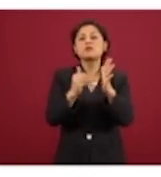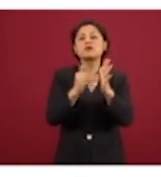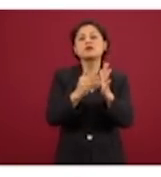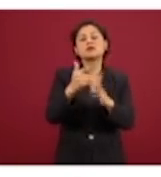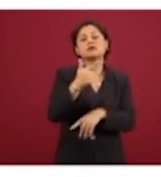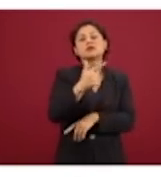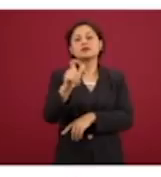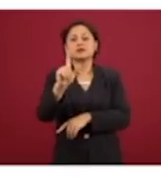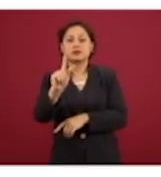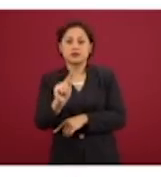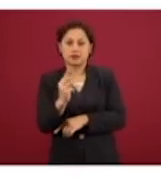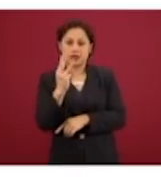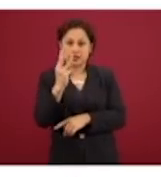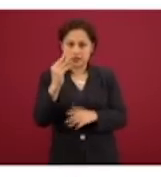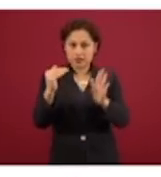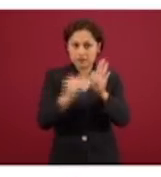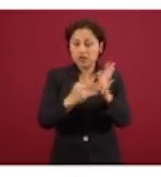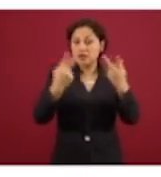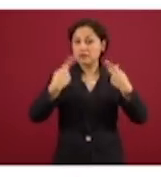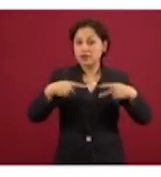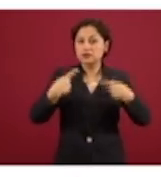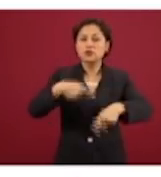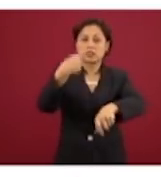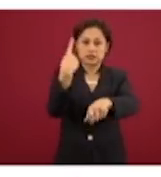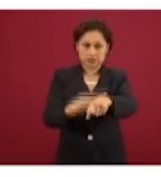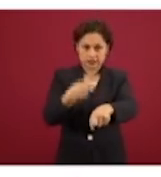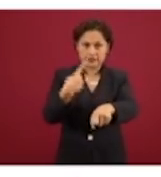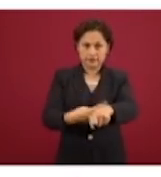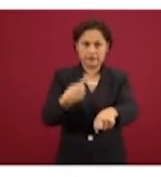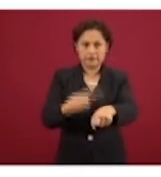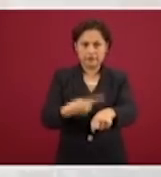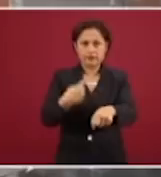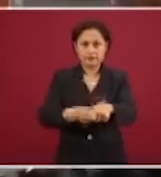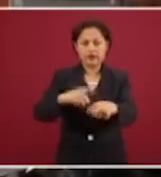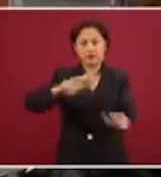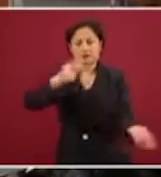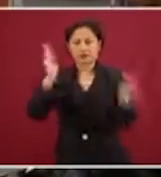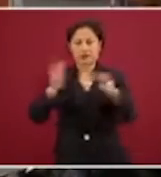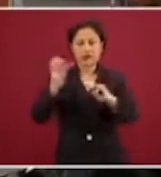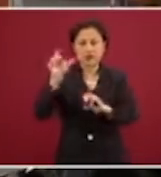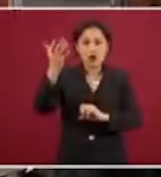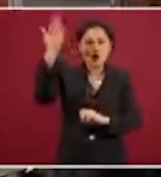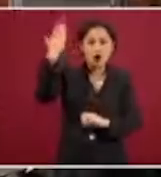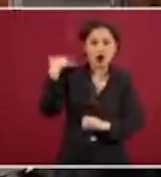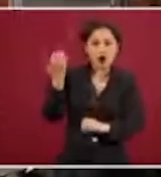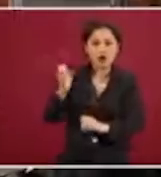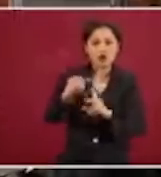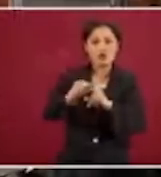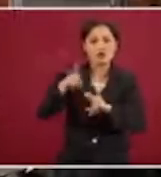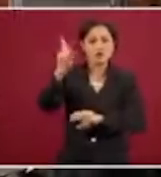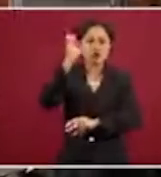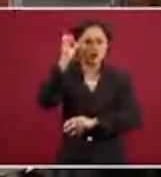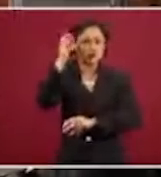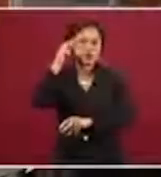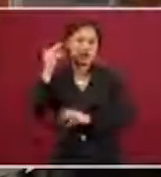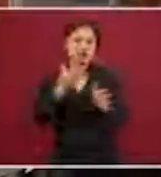1.773.000 personas han tenido COVID a lo largo de la epidemia desde que empezó en China a principios de enero.